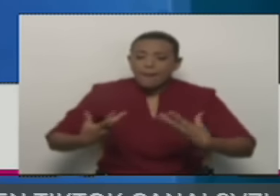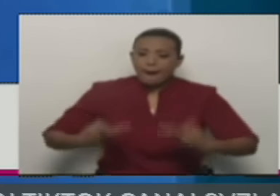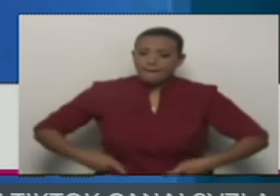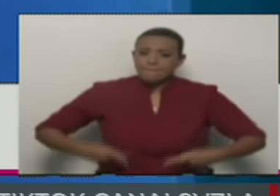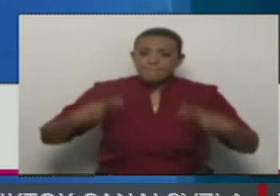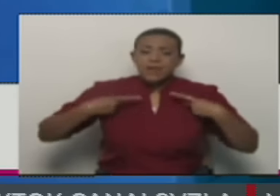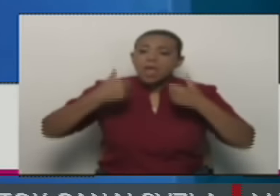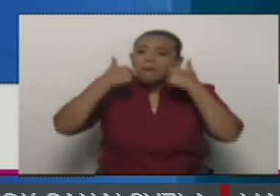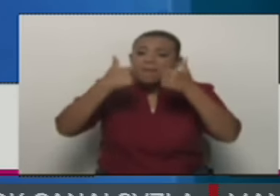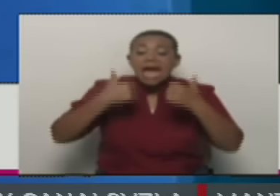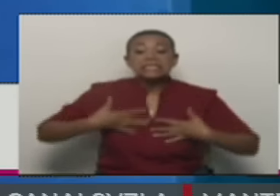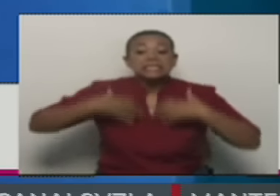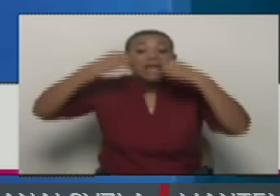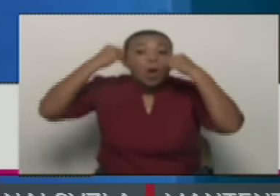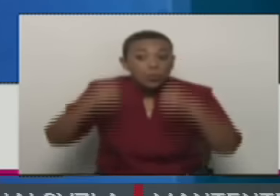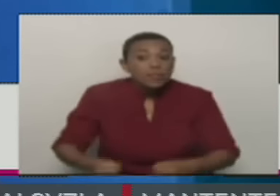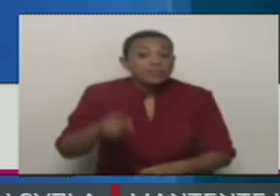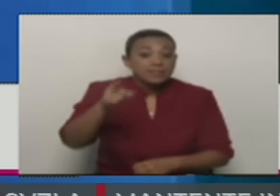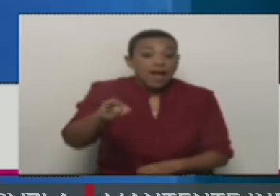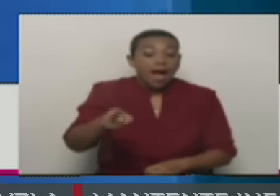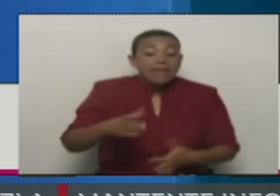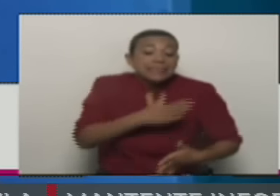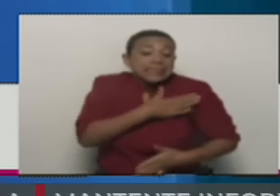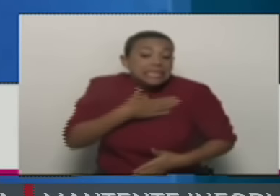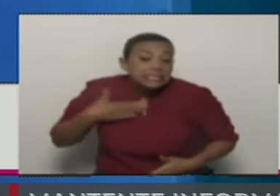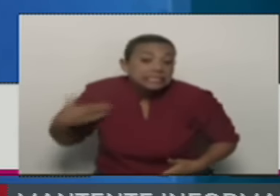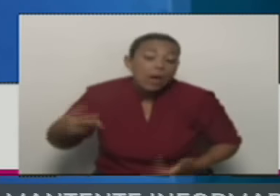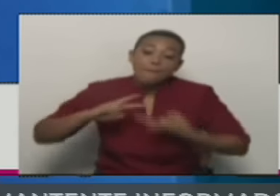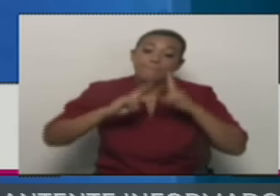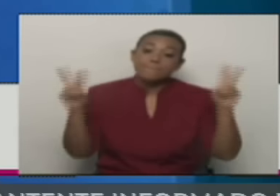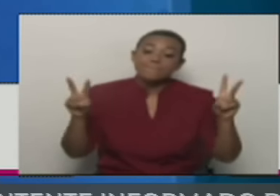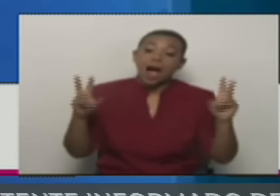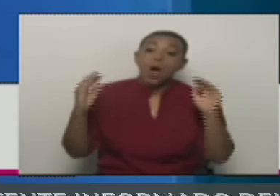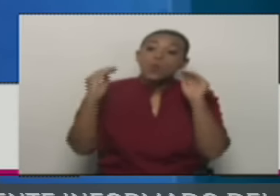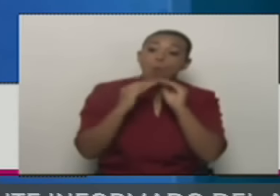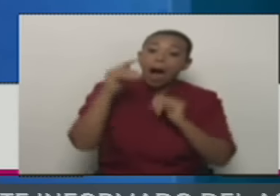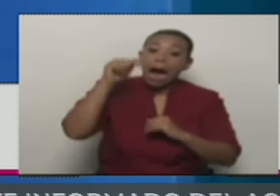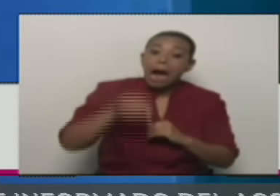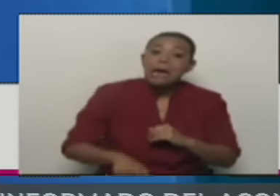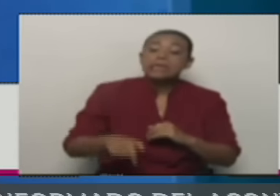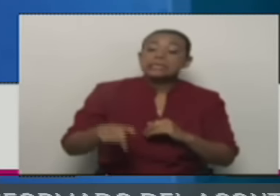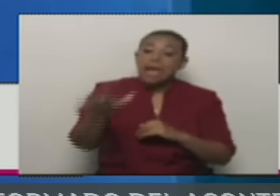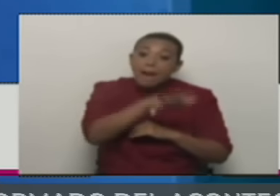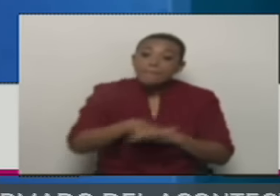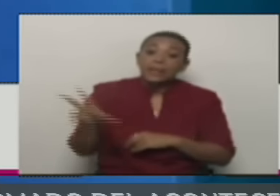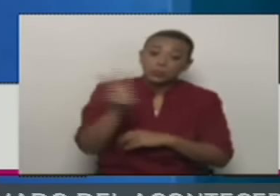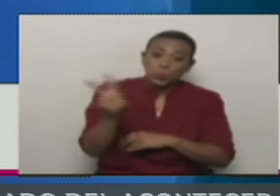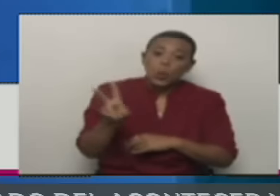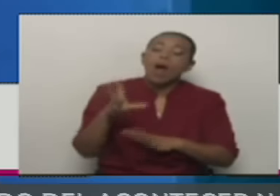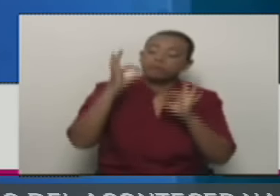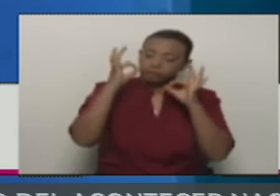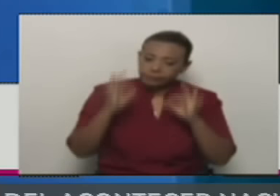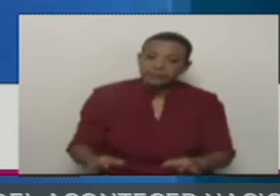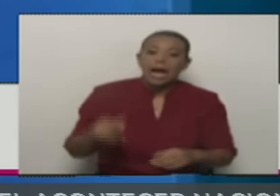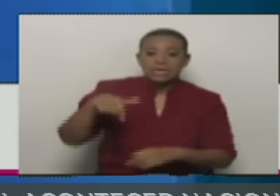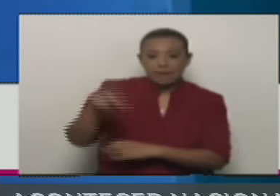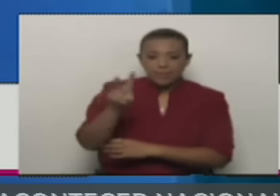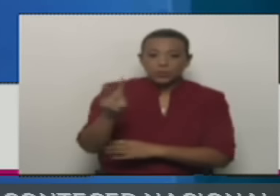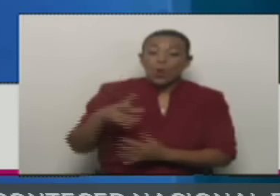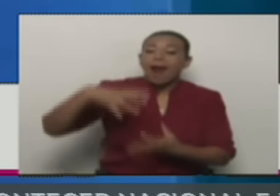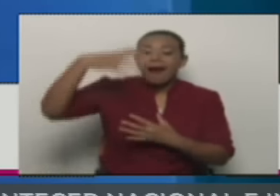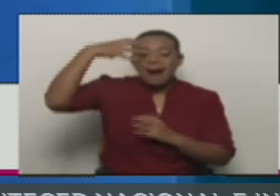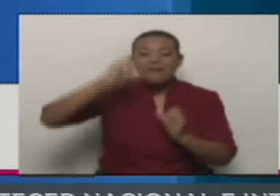que tenga la seguridad que sus deseos de paz y concordia para el país se van a cumplir. En Venezuela va a reinar